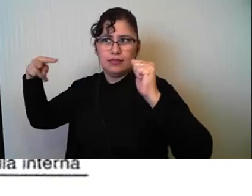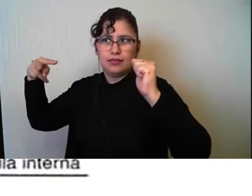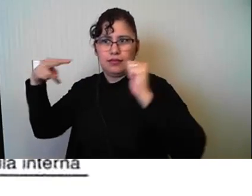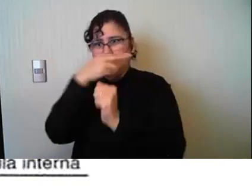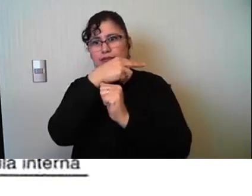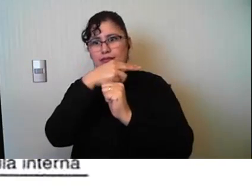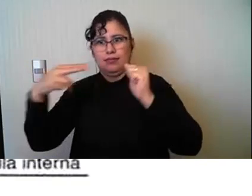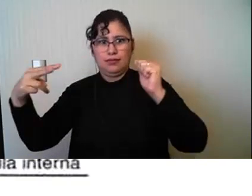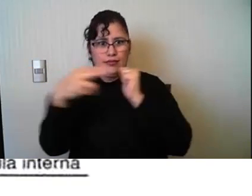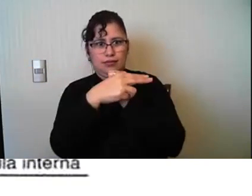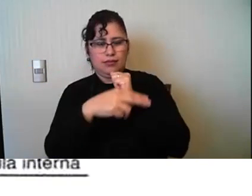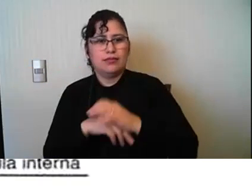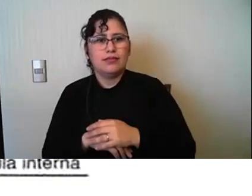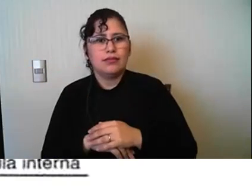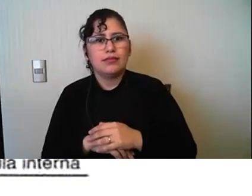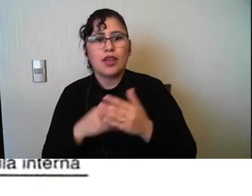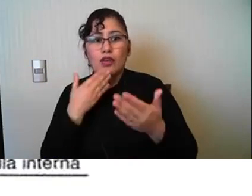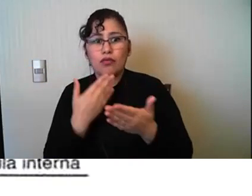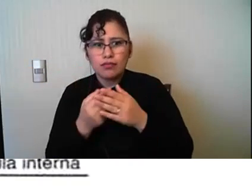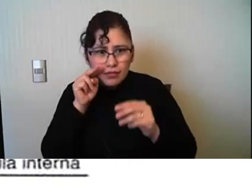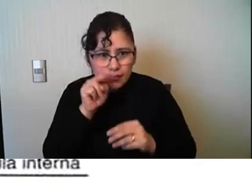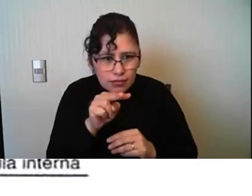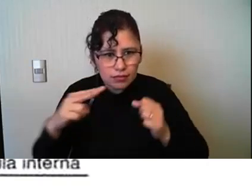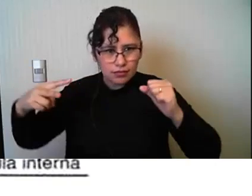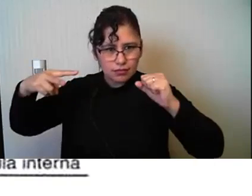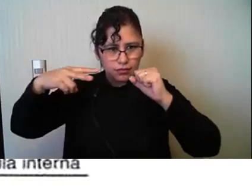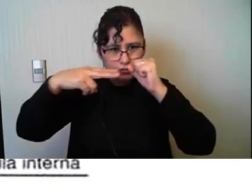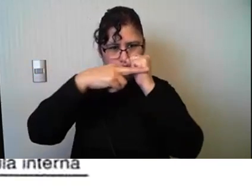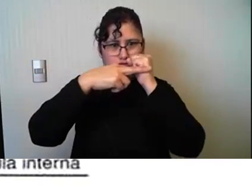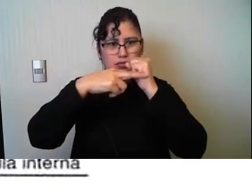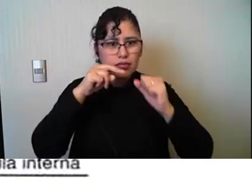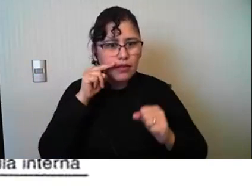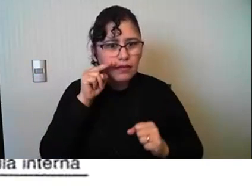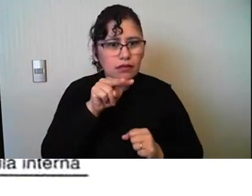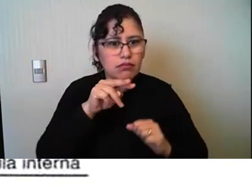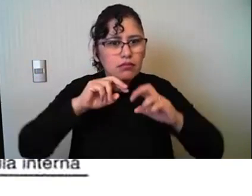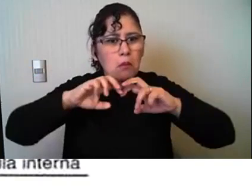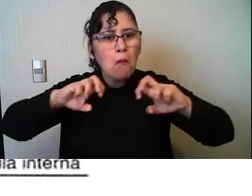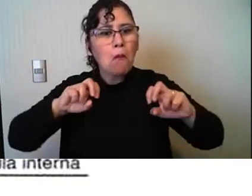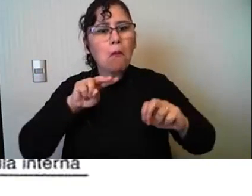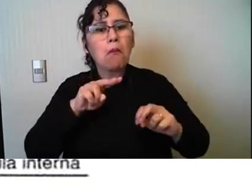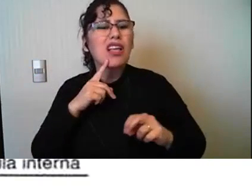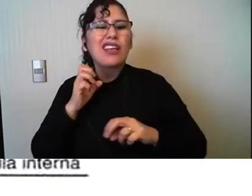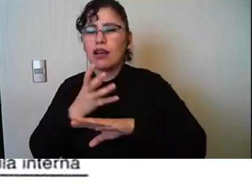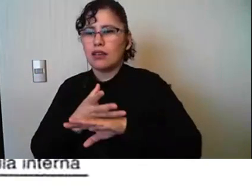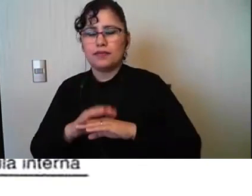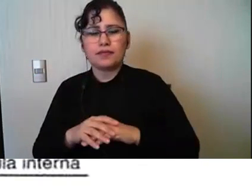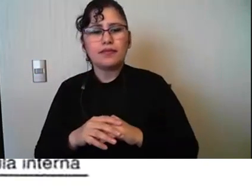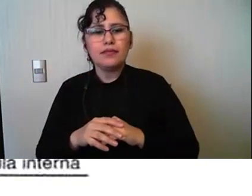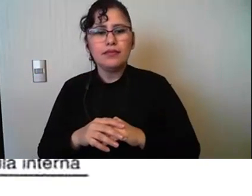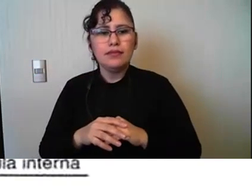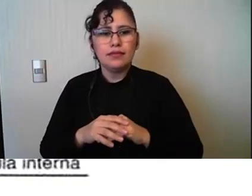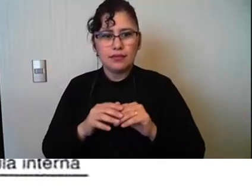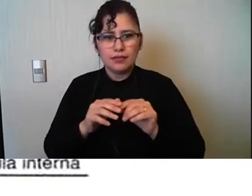y cuando miramos esta imagen, observamos esto. para que nos ubiquemos, esto